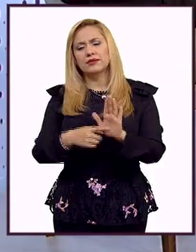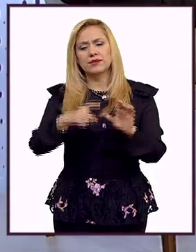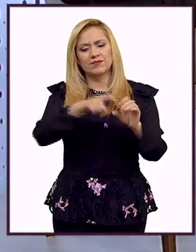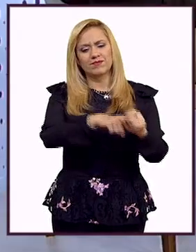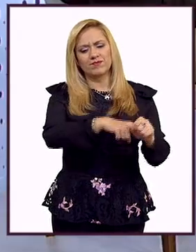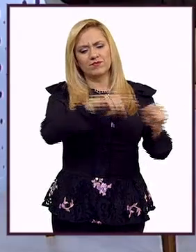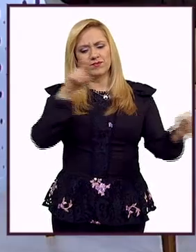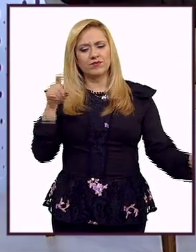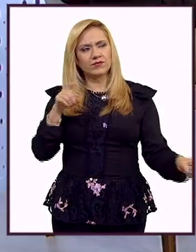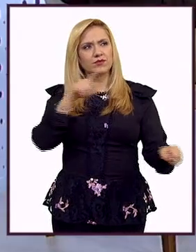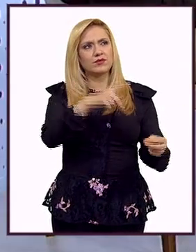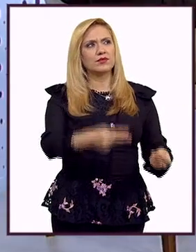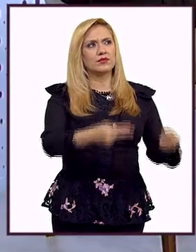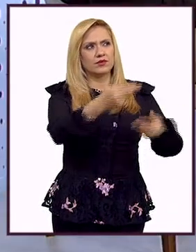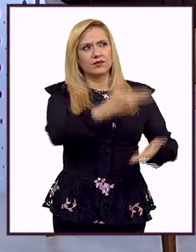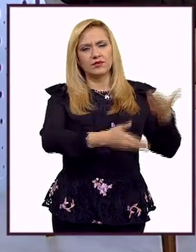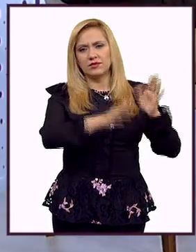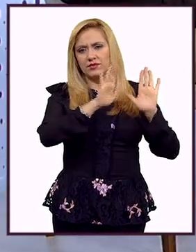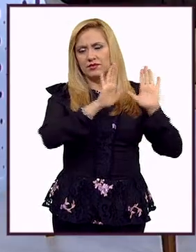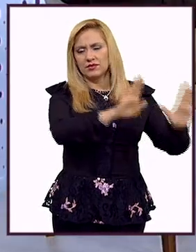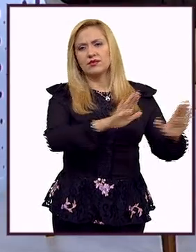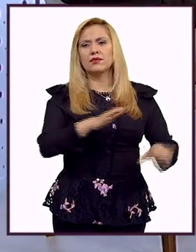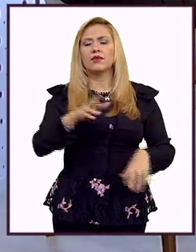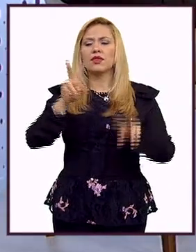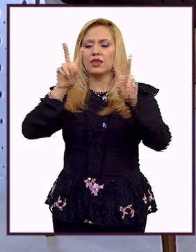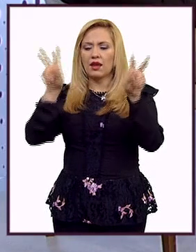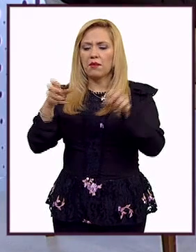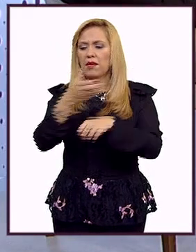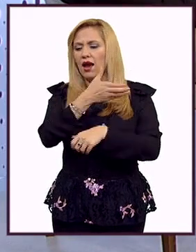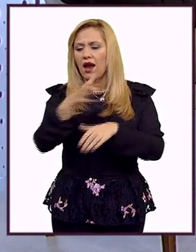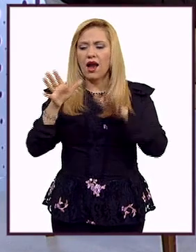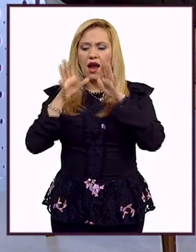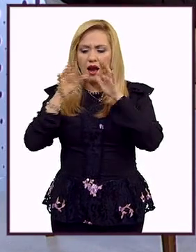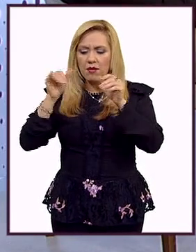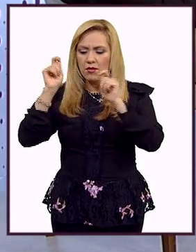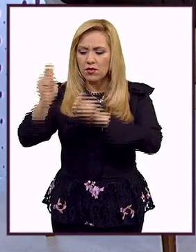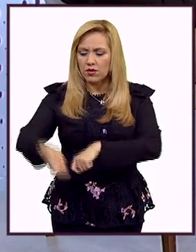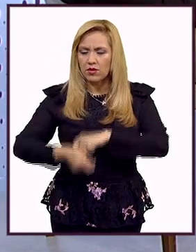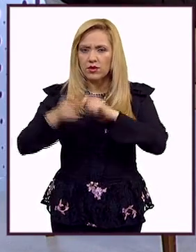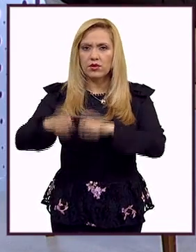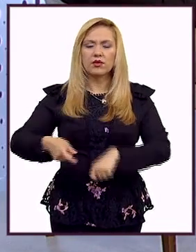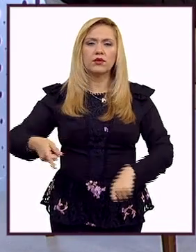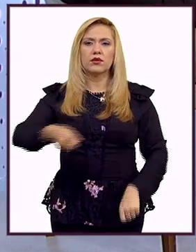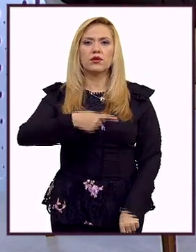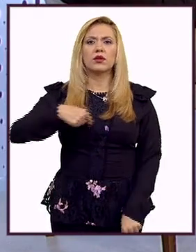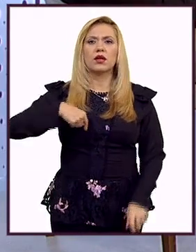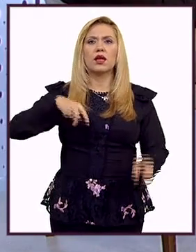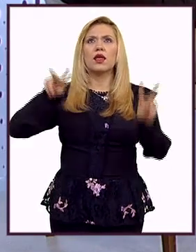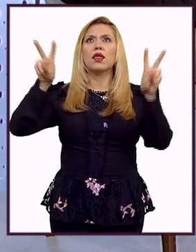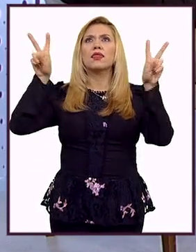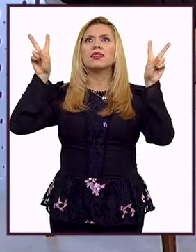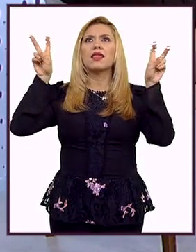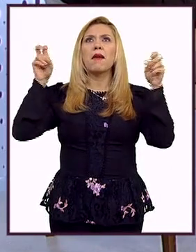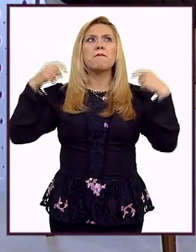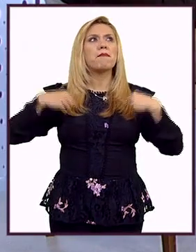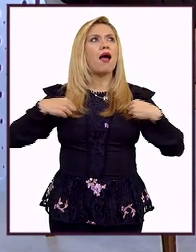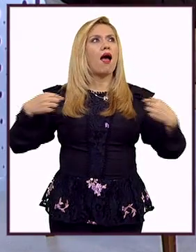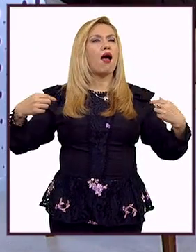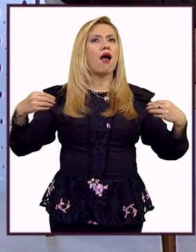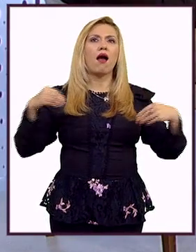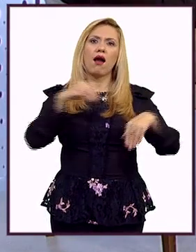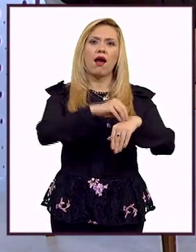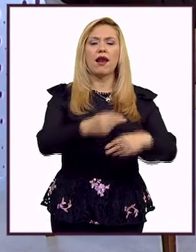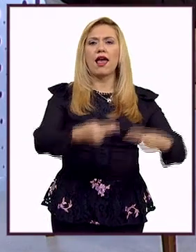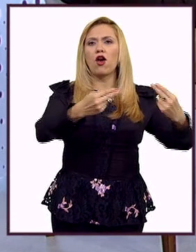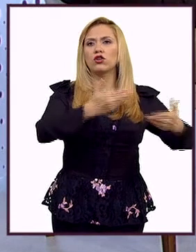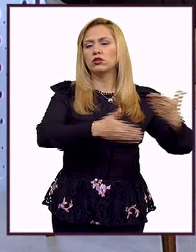decían, no es un tema la agricultura, el campo, los campesinos, no somos un tema de comercio, ¿no? Debemos de salir de las